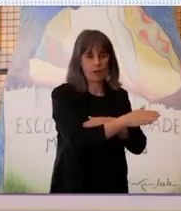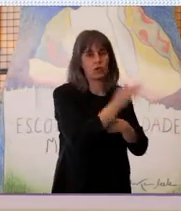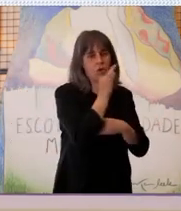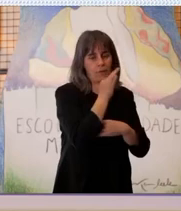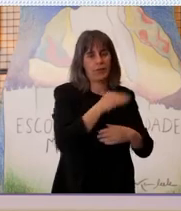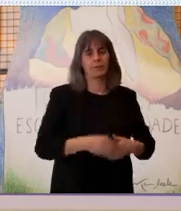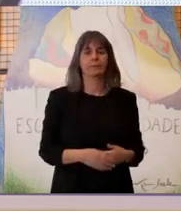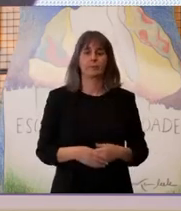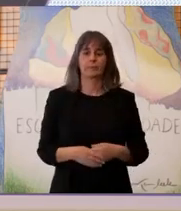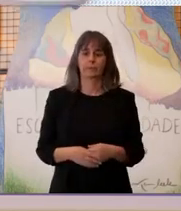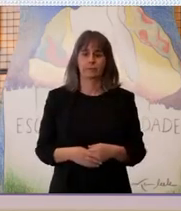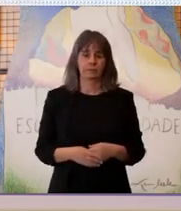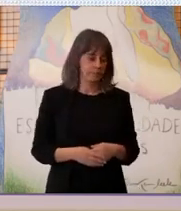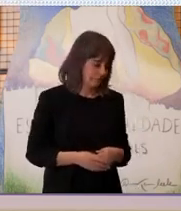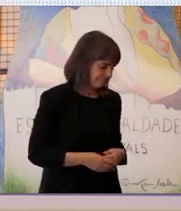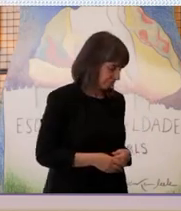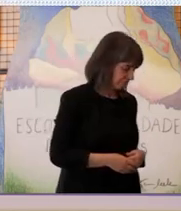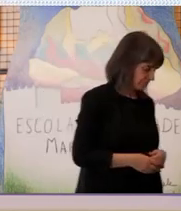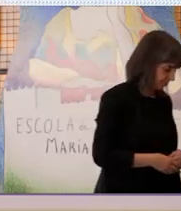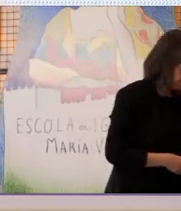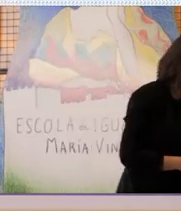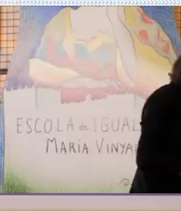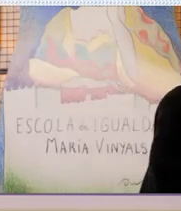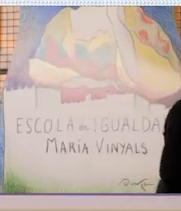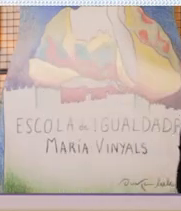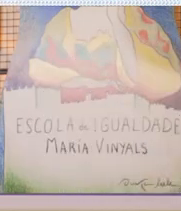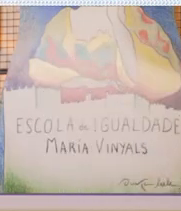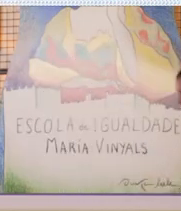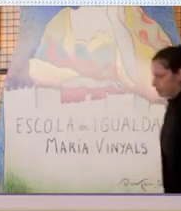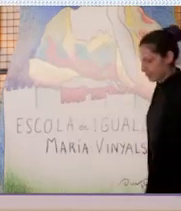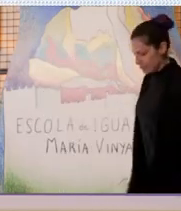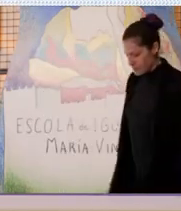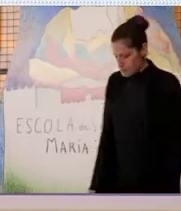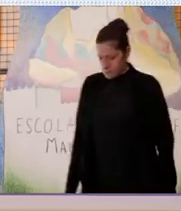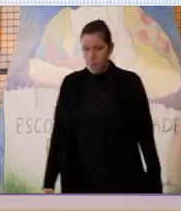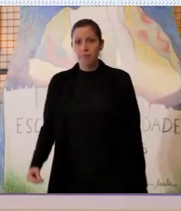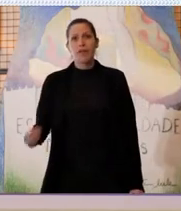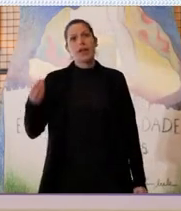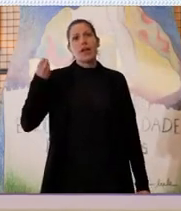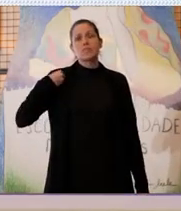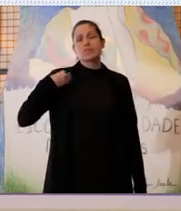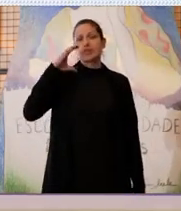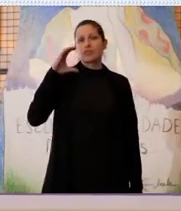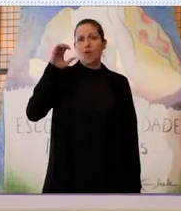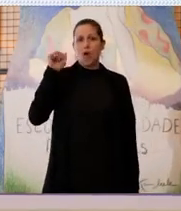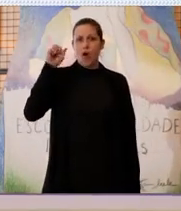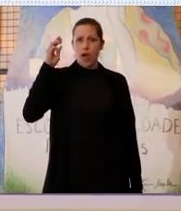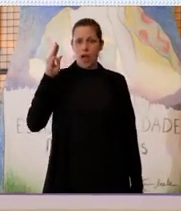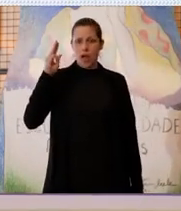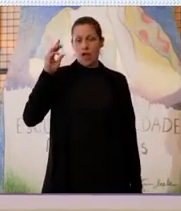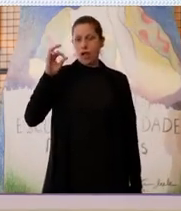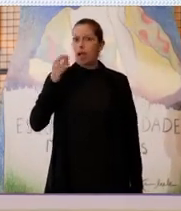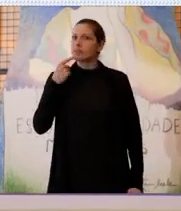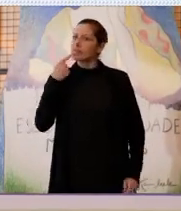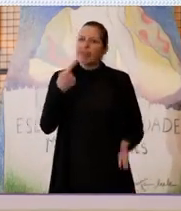activa entonces decía Victoria camps que las exigencias son de